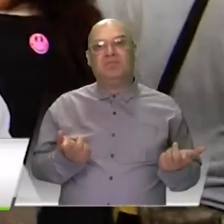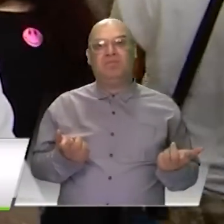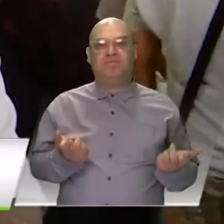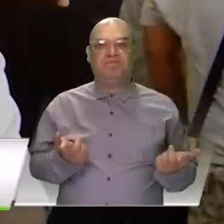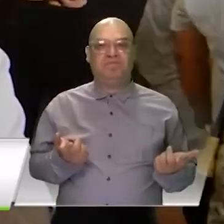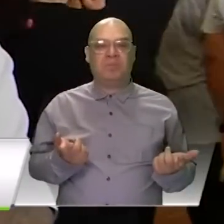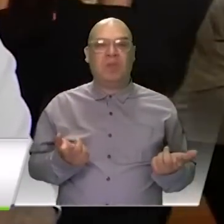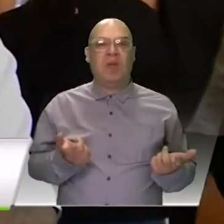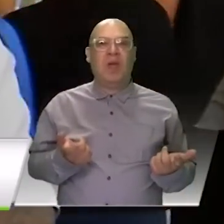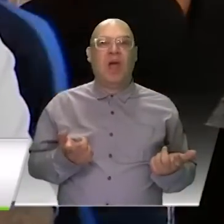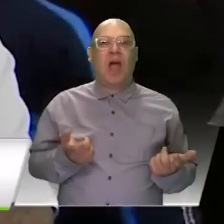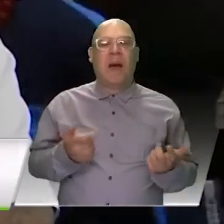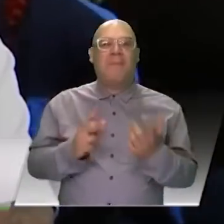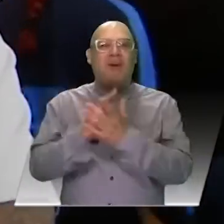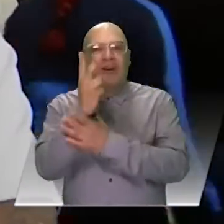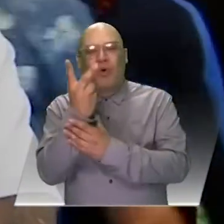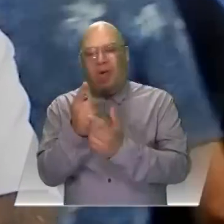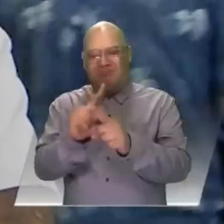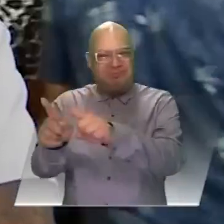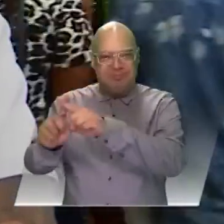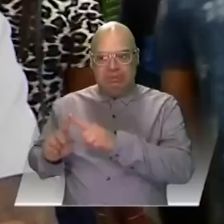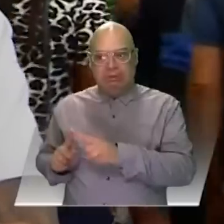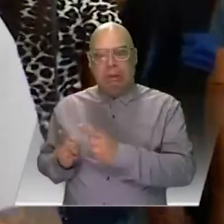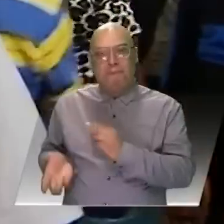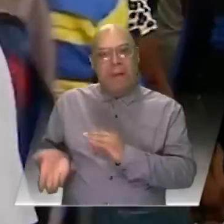el revuelto más que todo se ha estado subiendo demasiado,